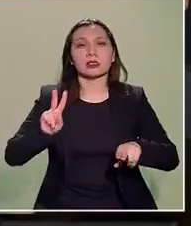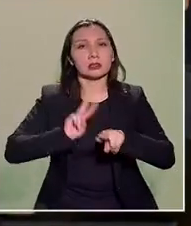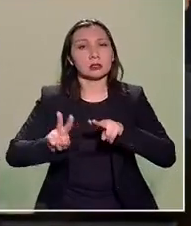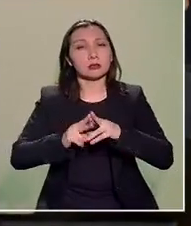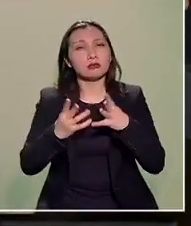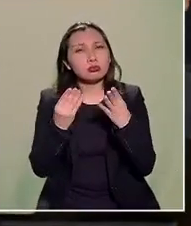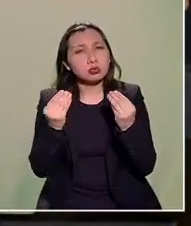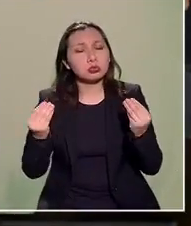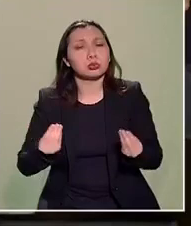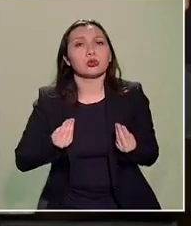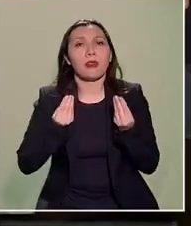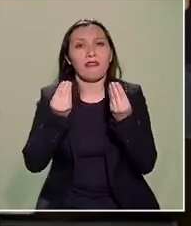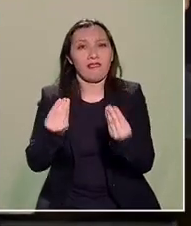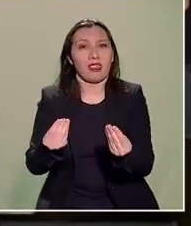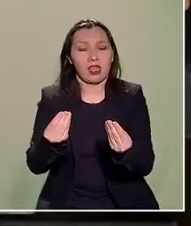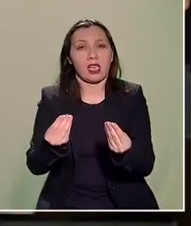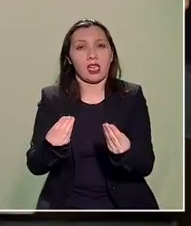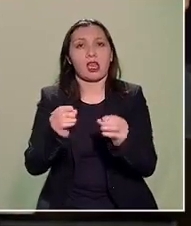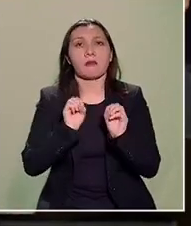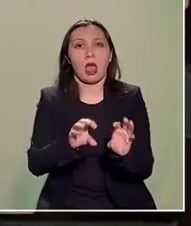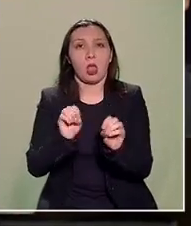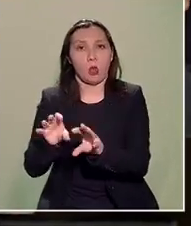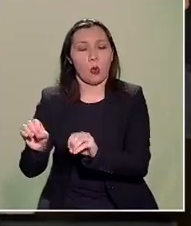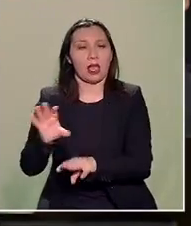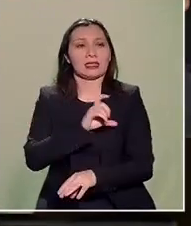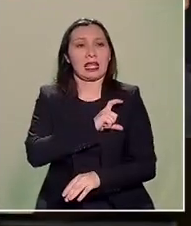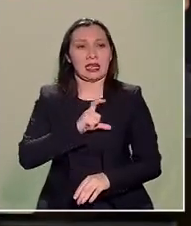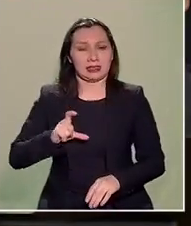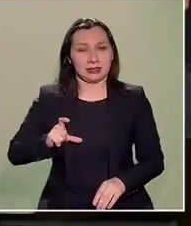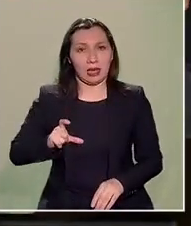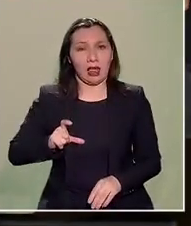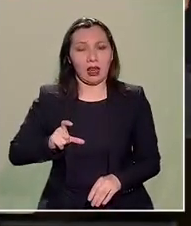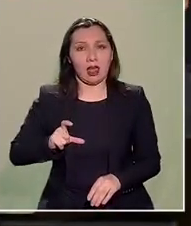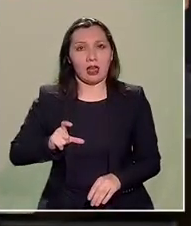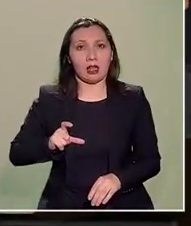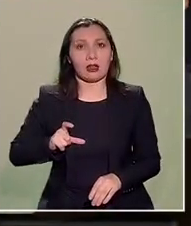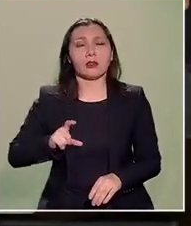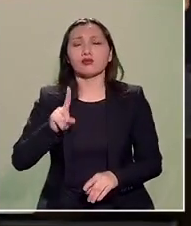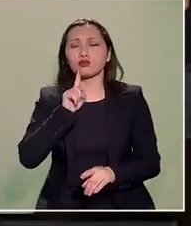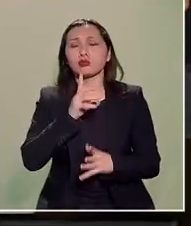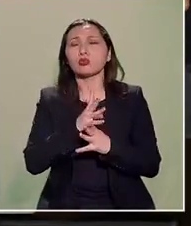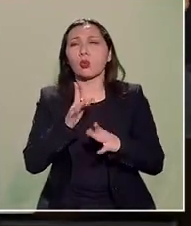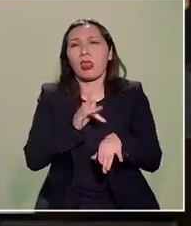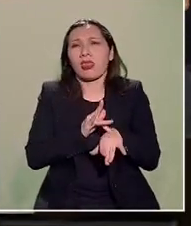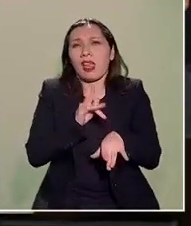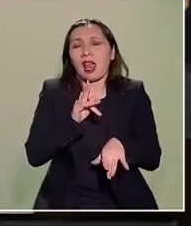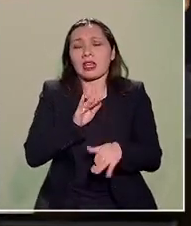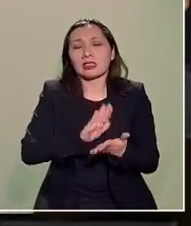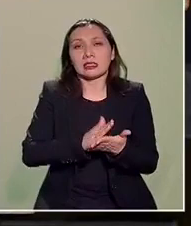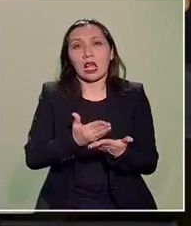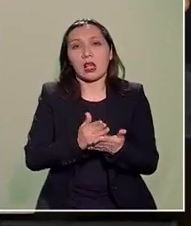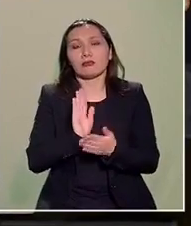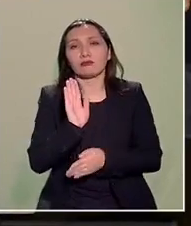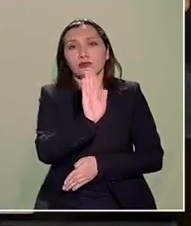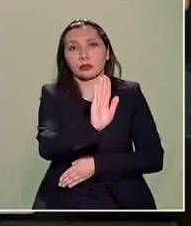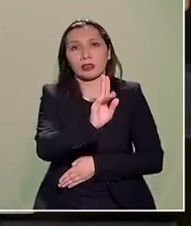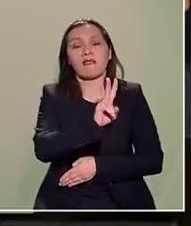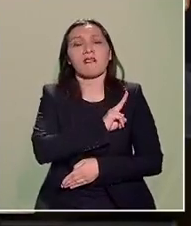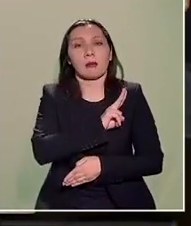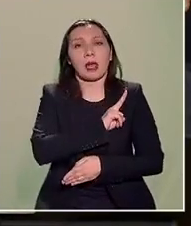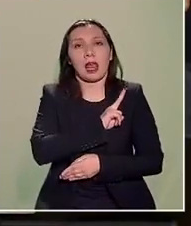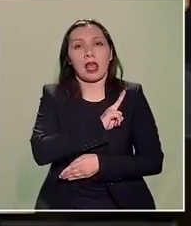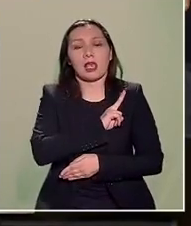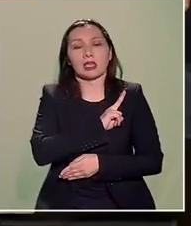tanto bien por la educación cristiana él está muy delicado salud allí en valparaíso